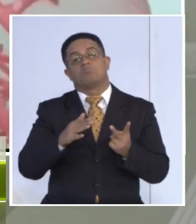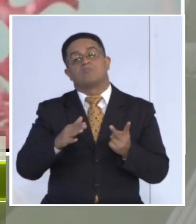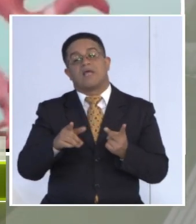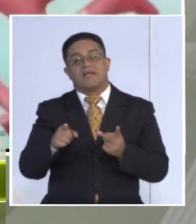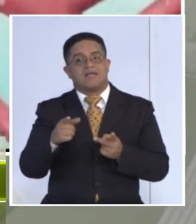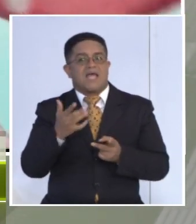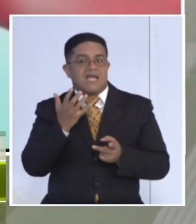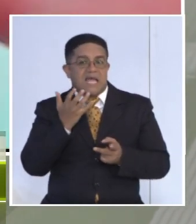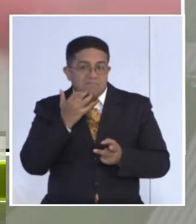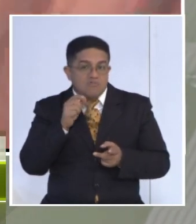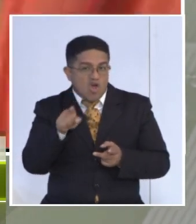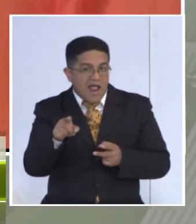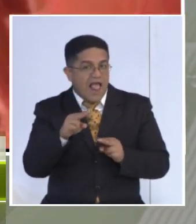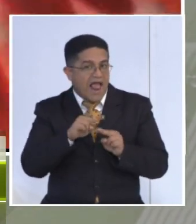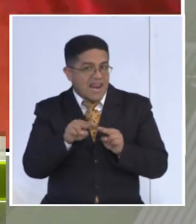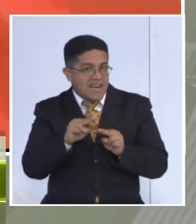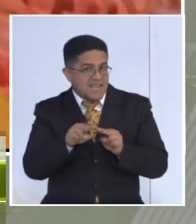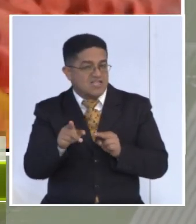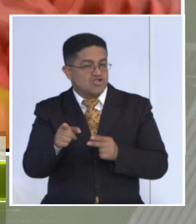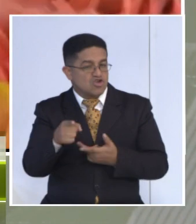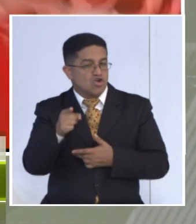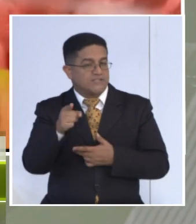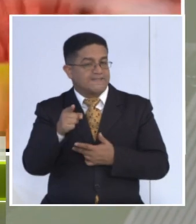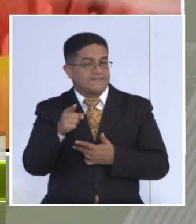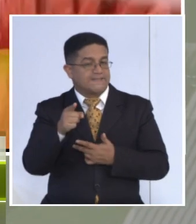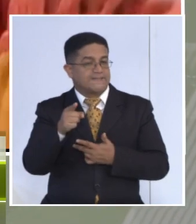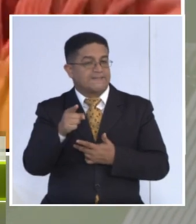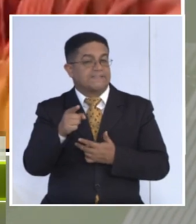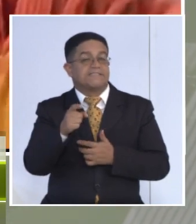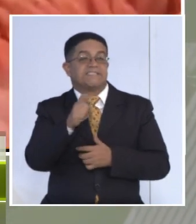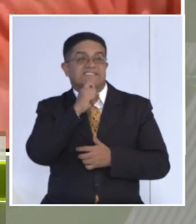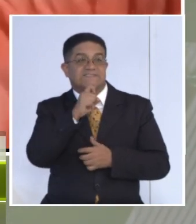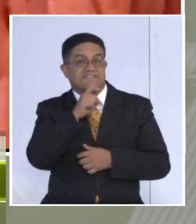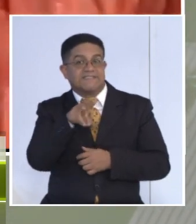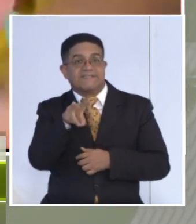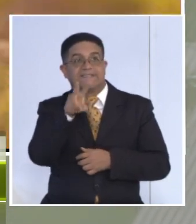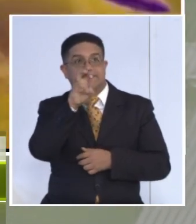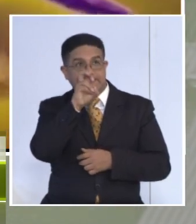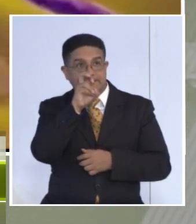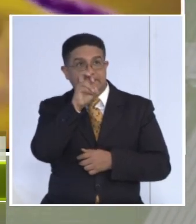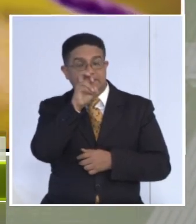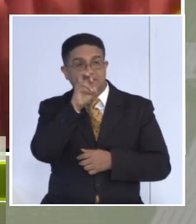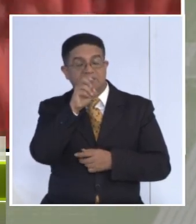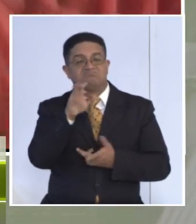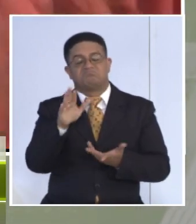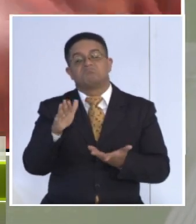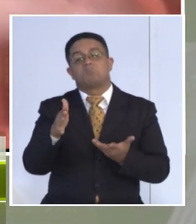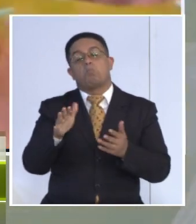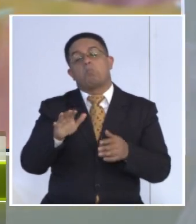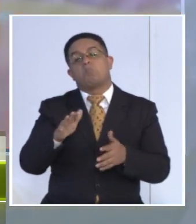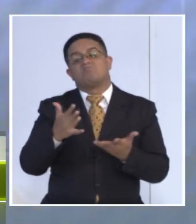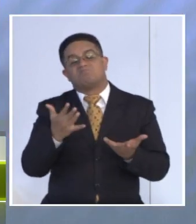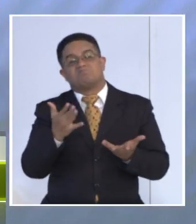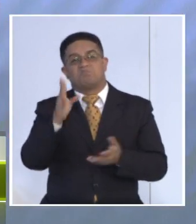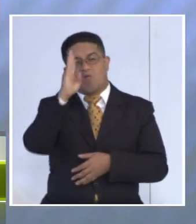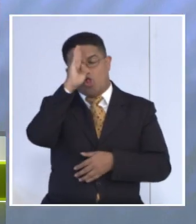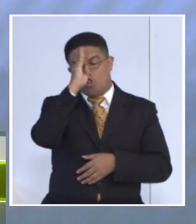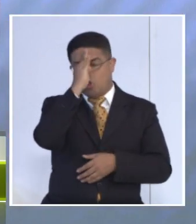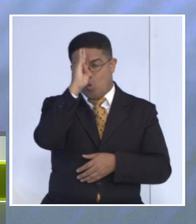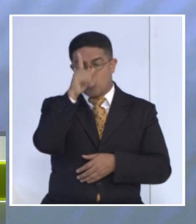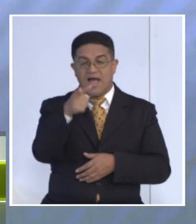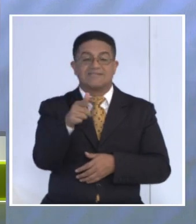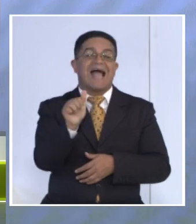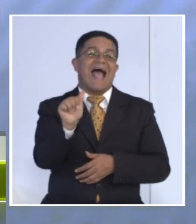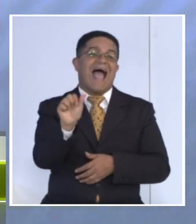estos síntomas y son combinaciones muy específicas, de hecho es un diagnóstico diferencial cuando nos planteamos es asma, es fibrosis quística, los cuadros están muy